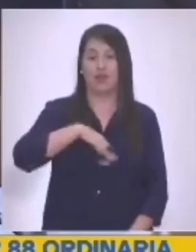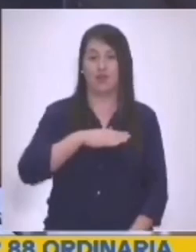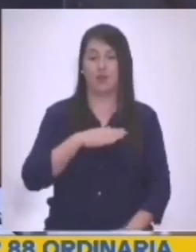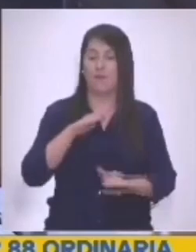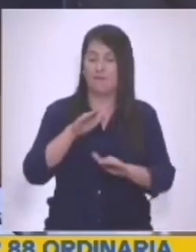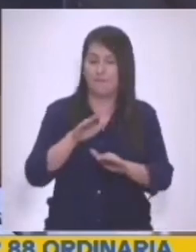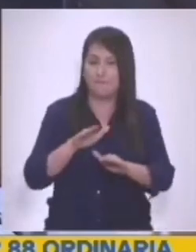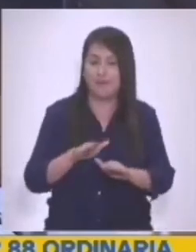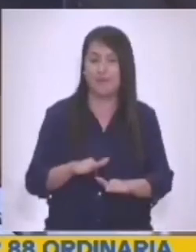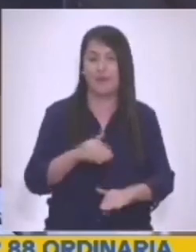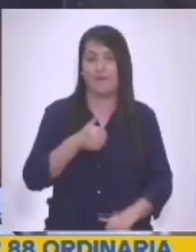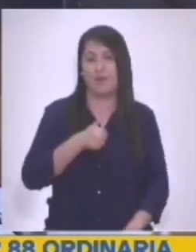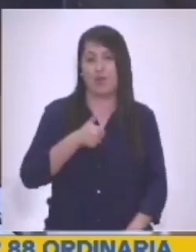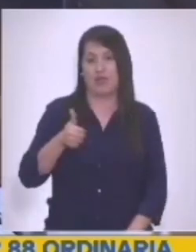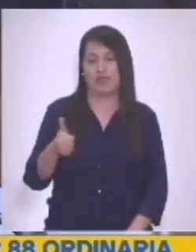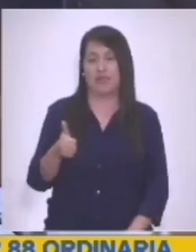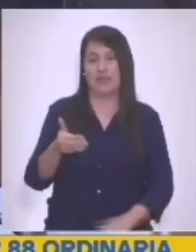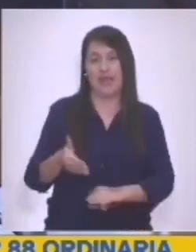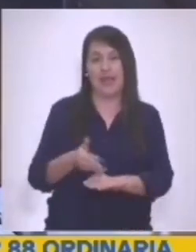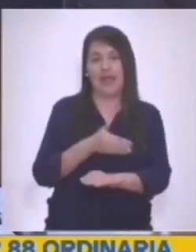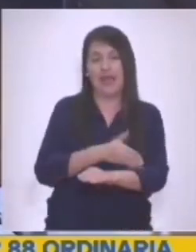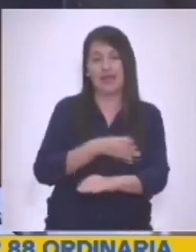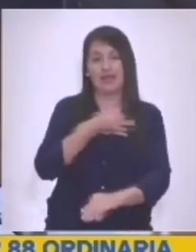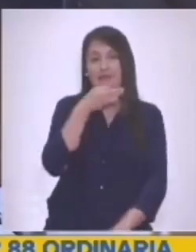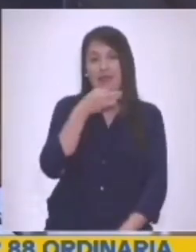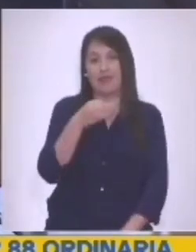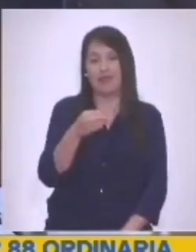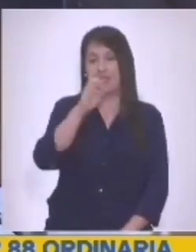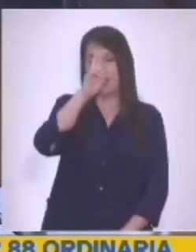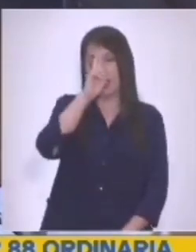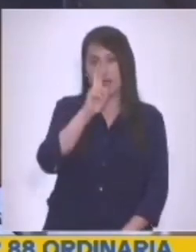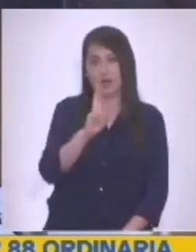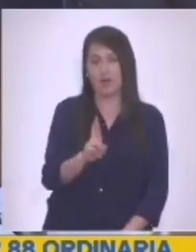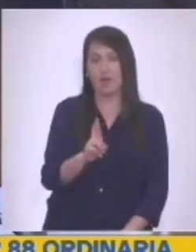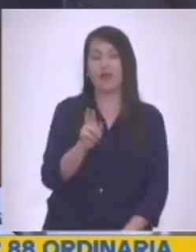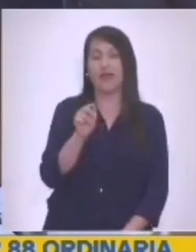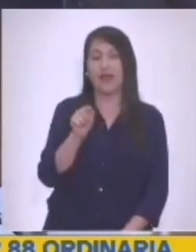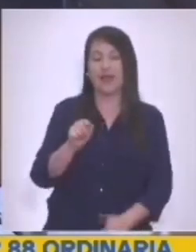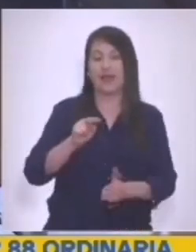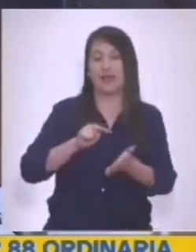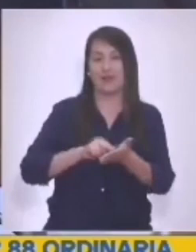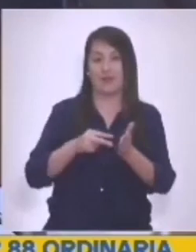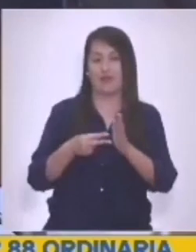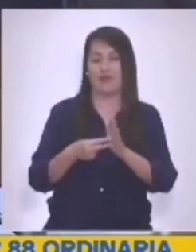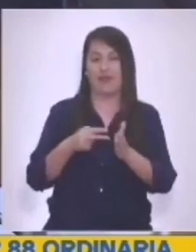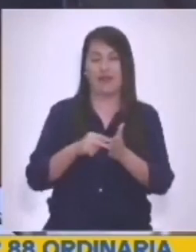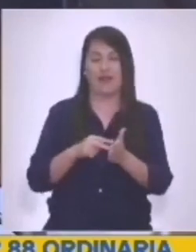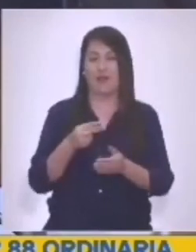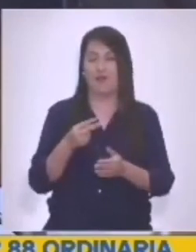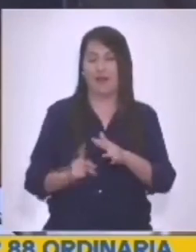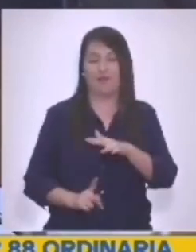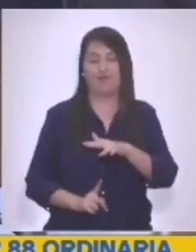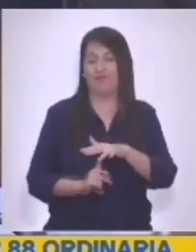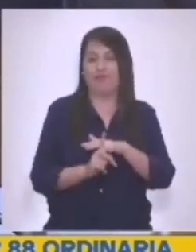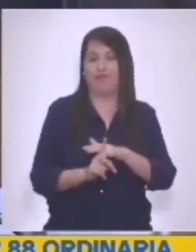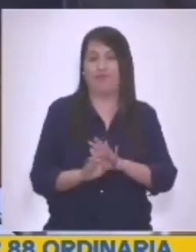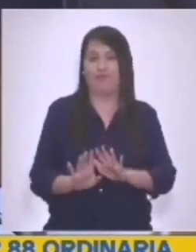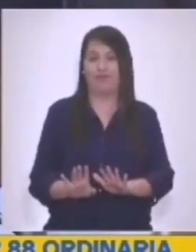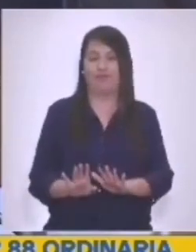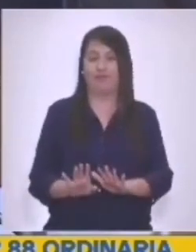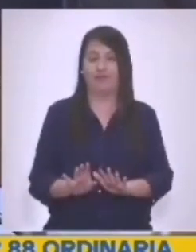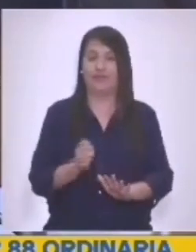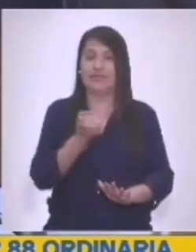policía de investigaciones había planteado como respuesta a este problema surgido y de tal manera entonces